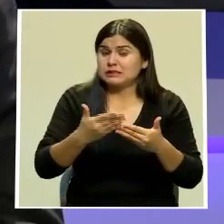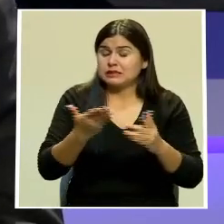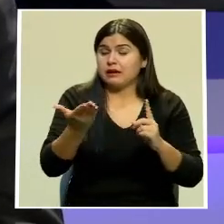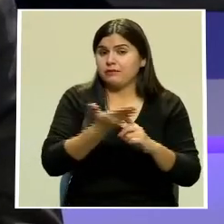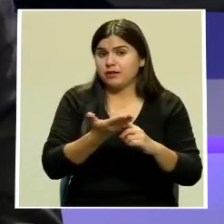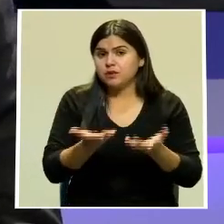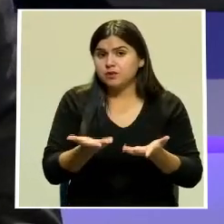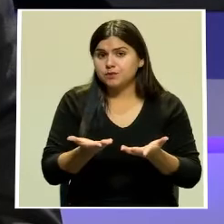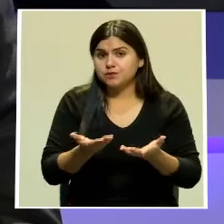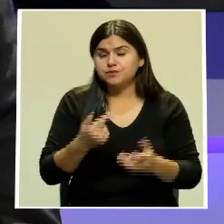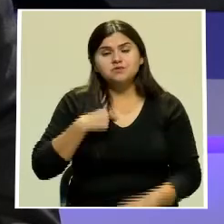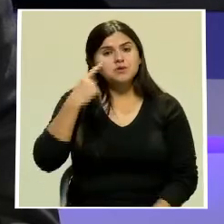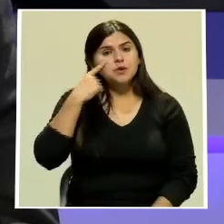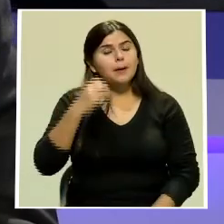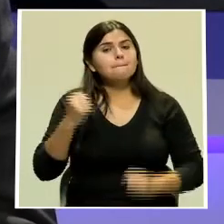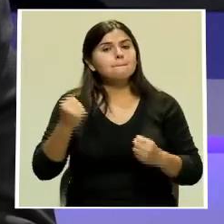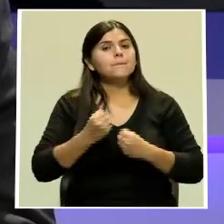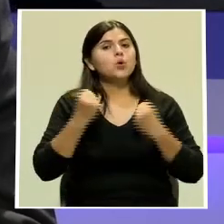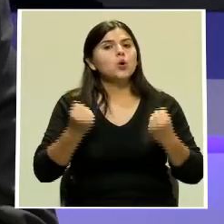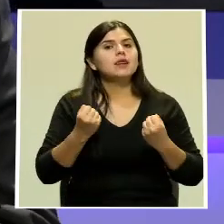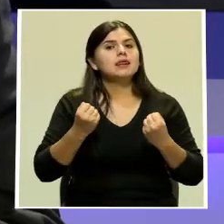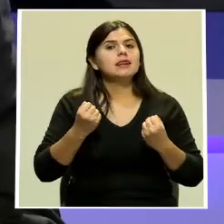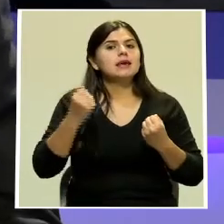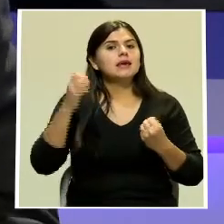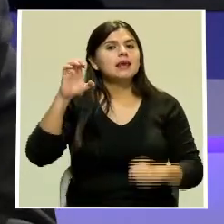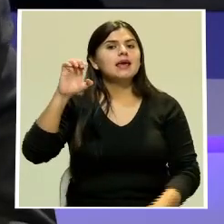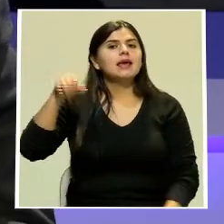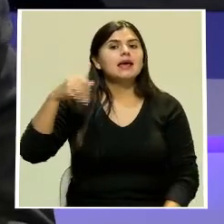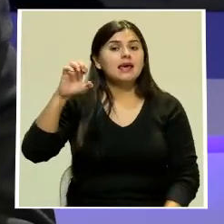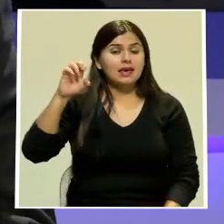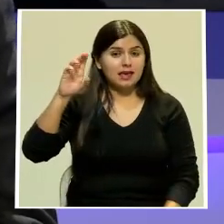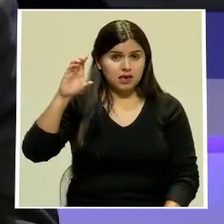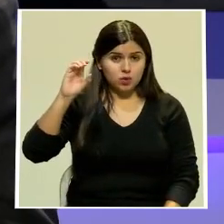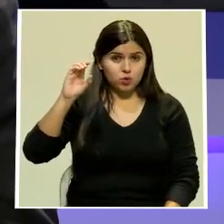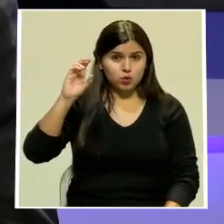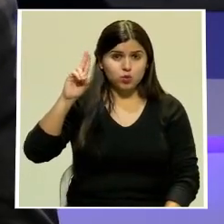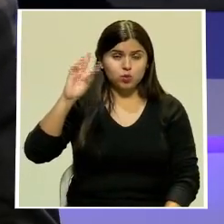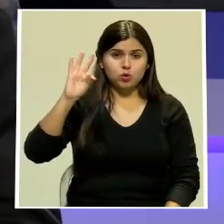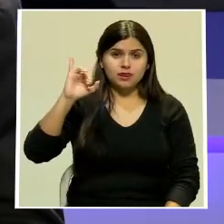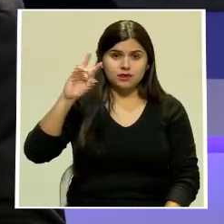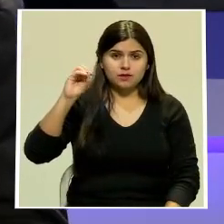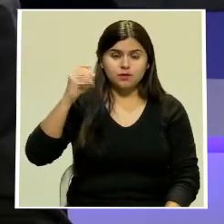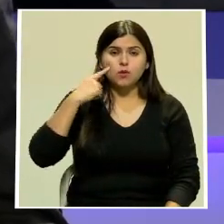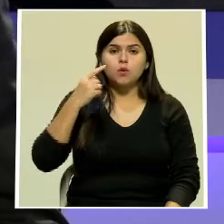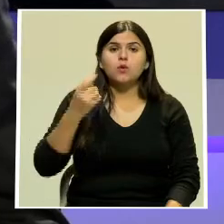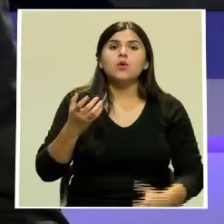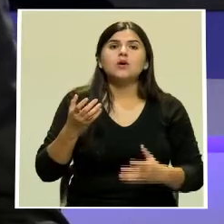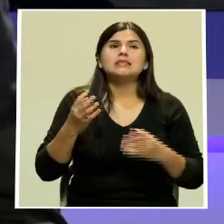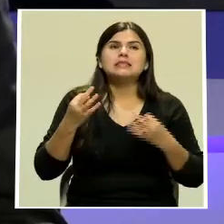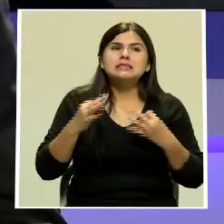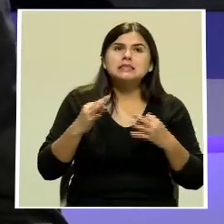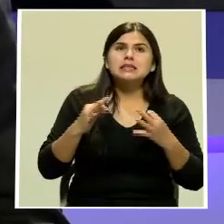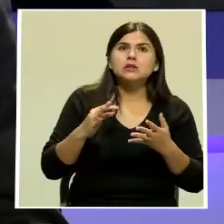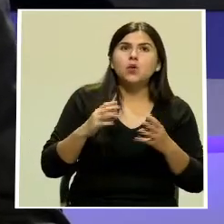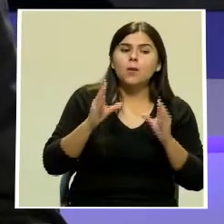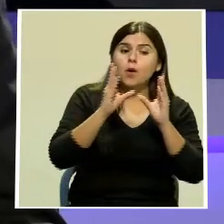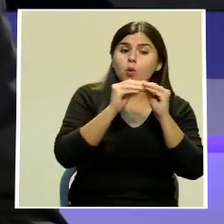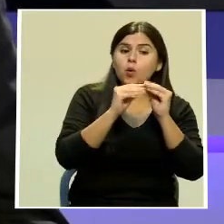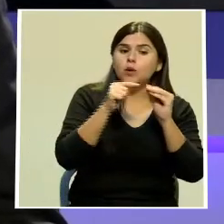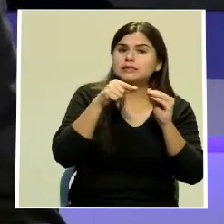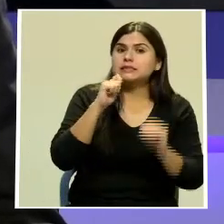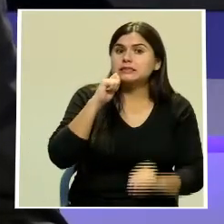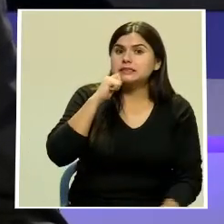parece que el Poder Ejecutivo de alguna manera intentó esa situación de mantener un Congreso silencioso para